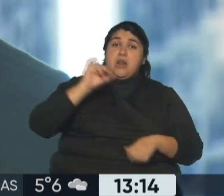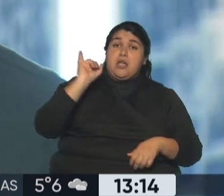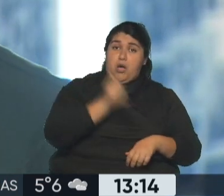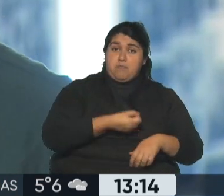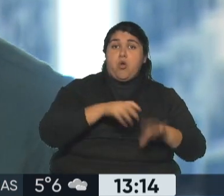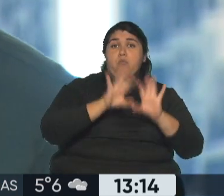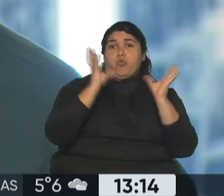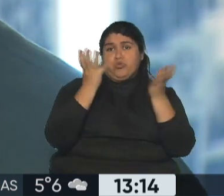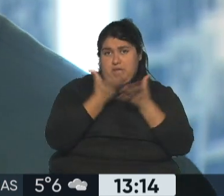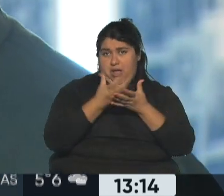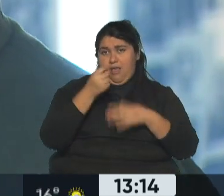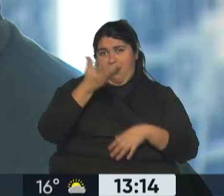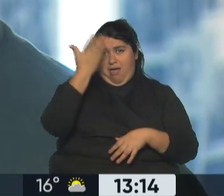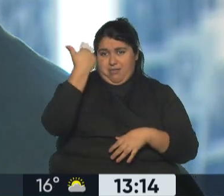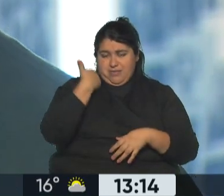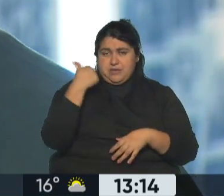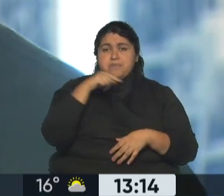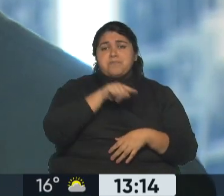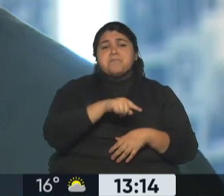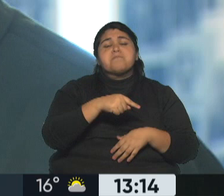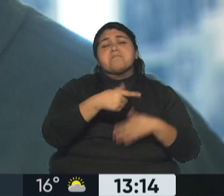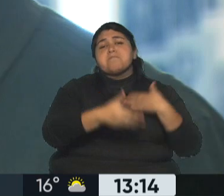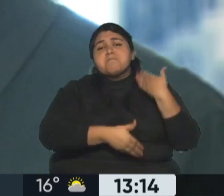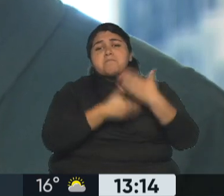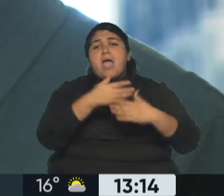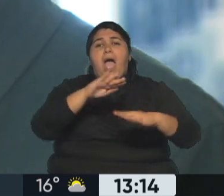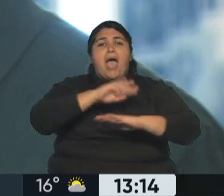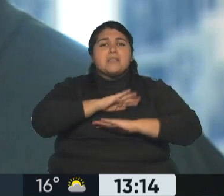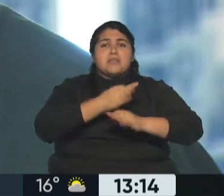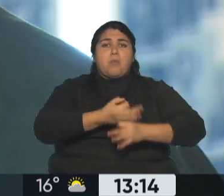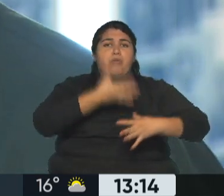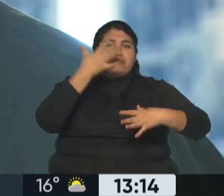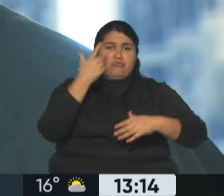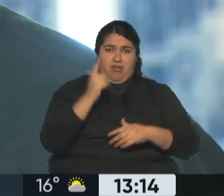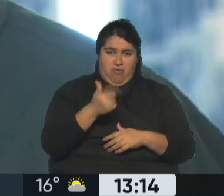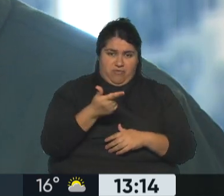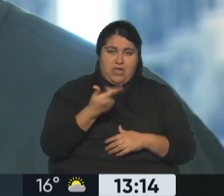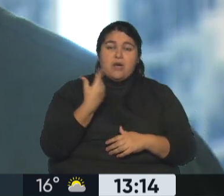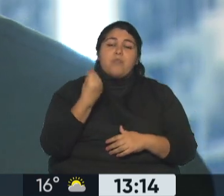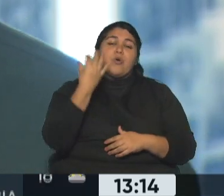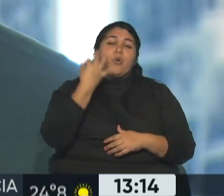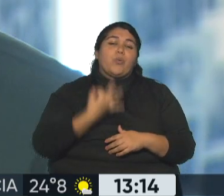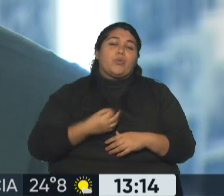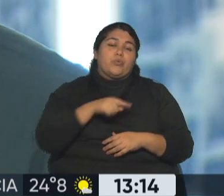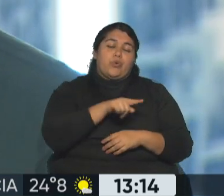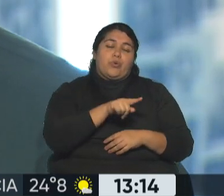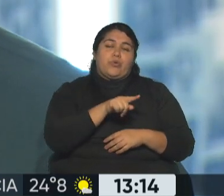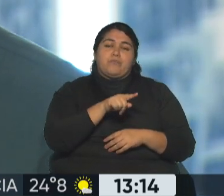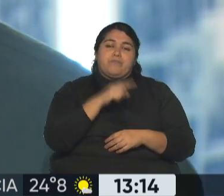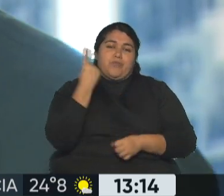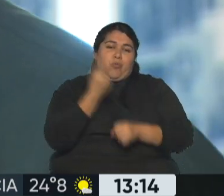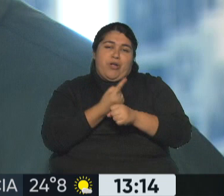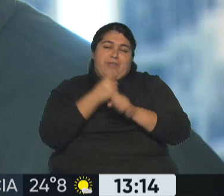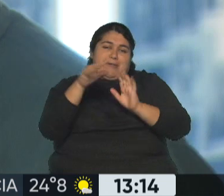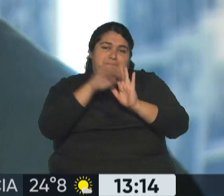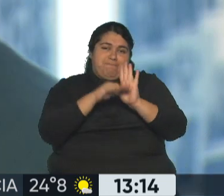de esa especialidad y no pudo desarrollar su carrera como atleta paralímpico por un tema